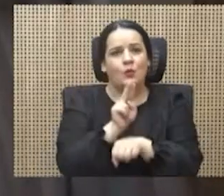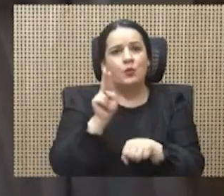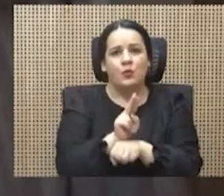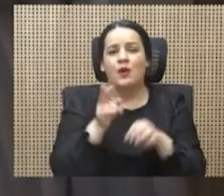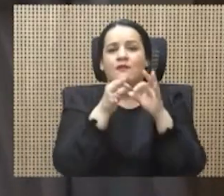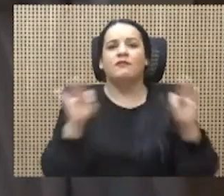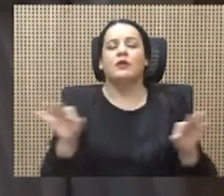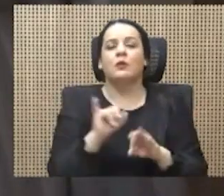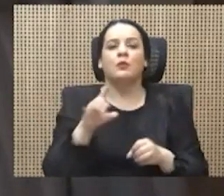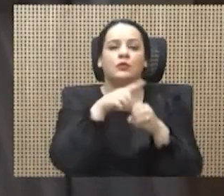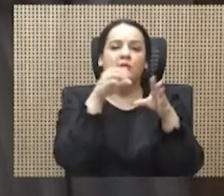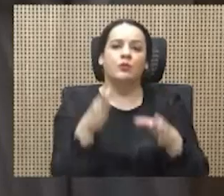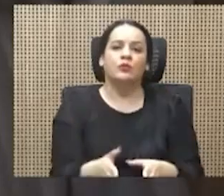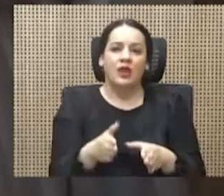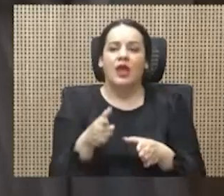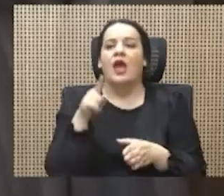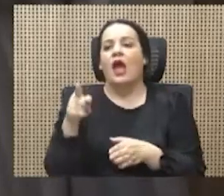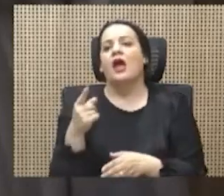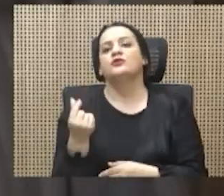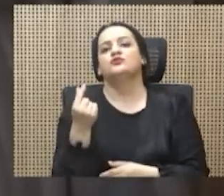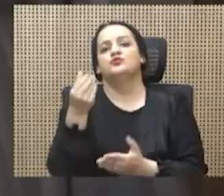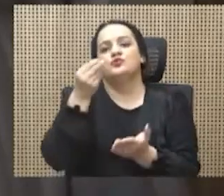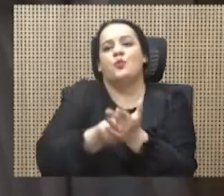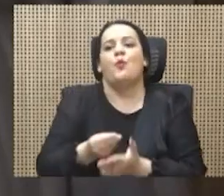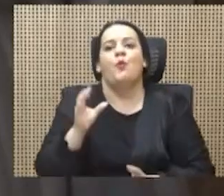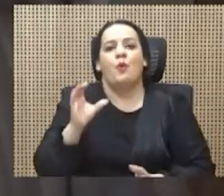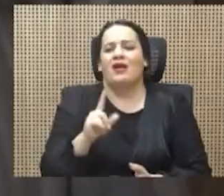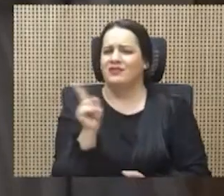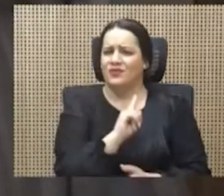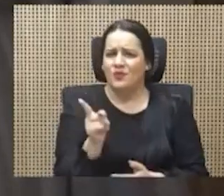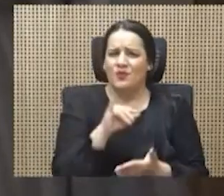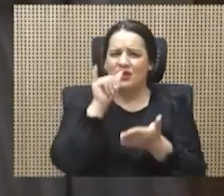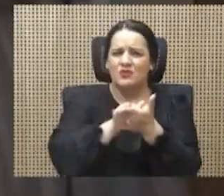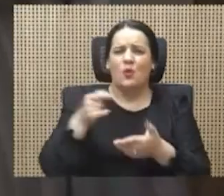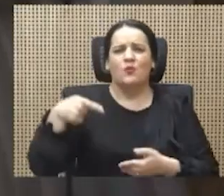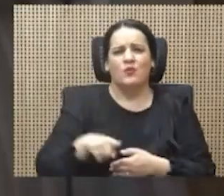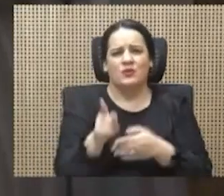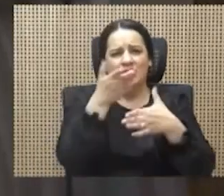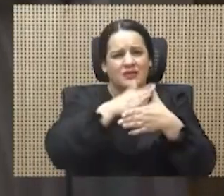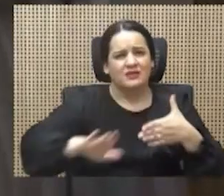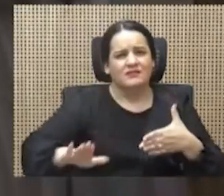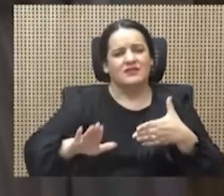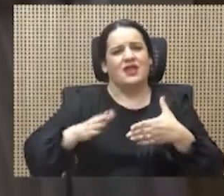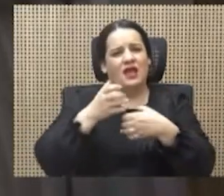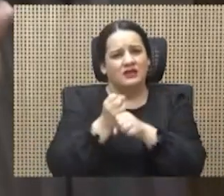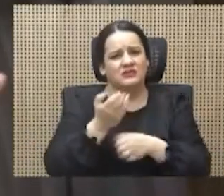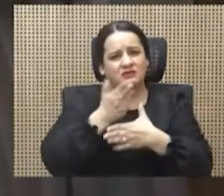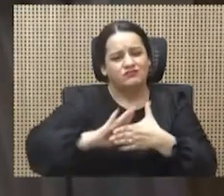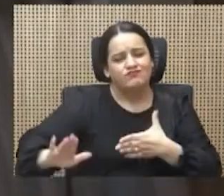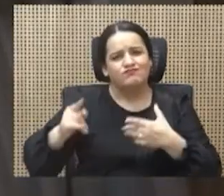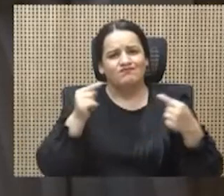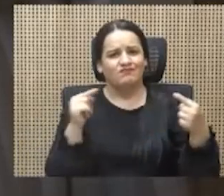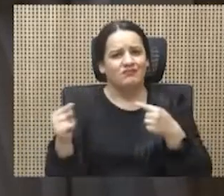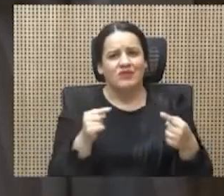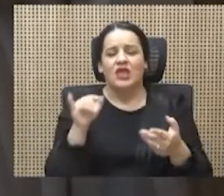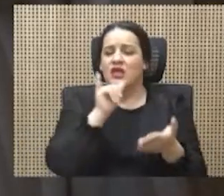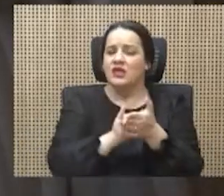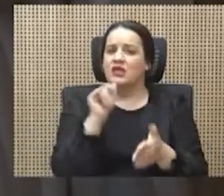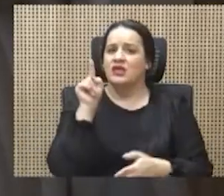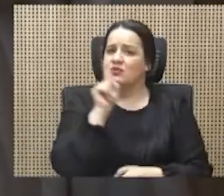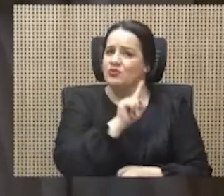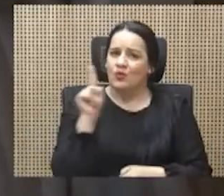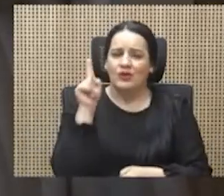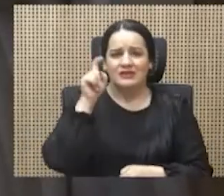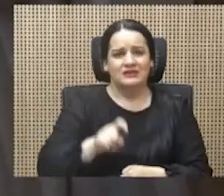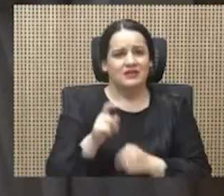frases como diputados a sueldo. Eso es ofensivo, eso crea división, eso crea polarización y eso no es lo que el país necesita.